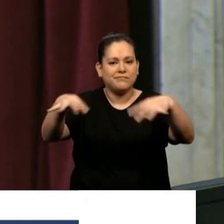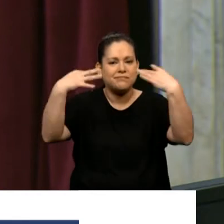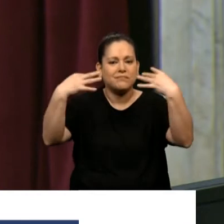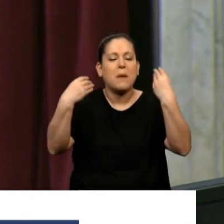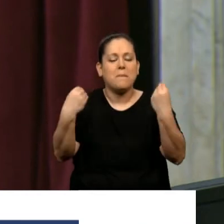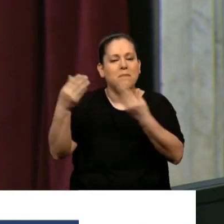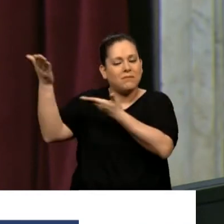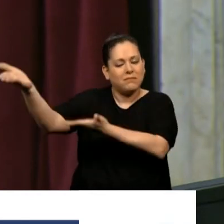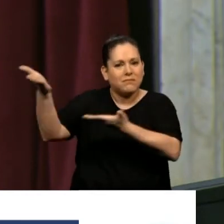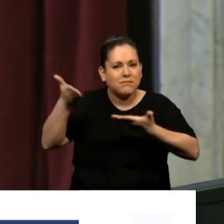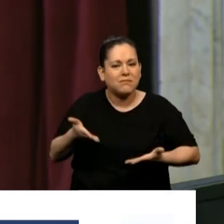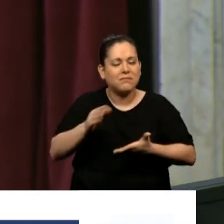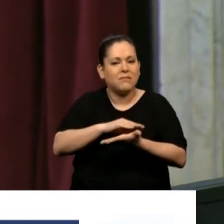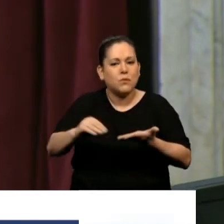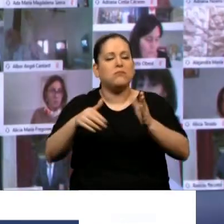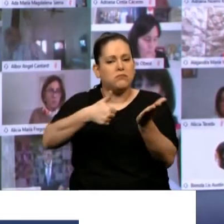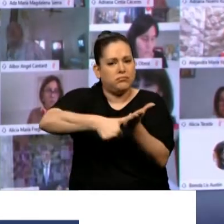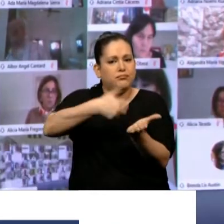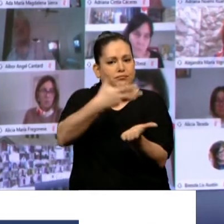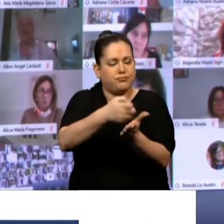recinto a don Guillermo Oscar Carnaghi.